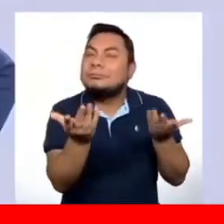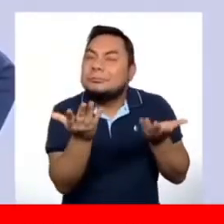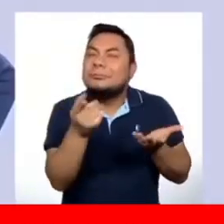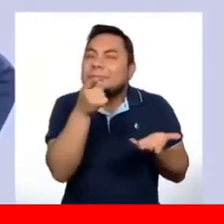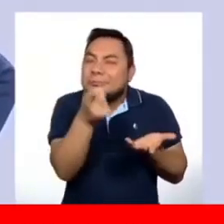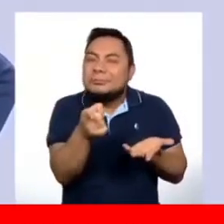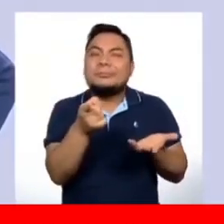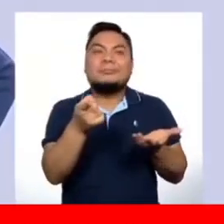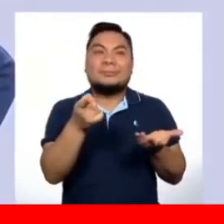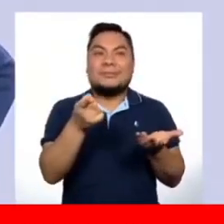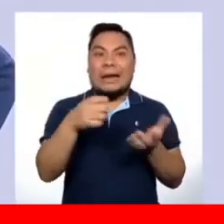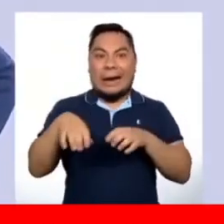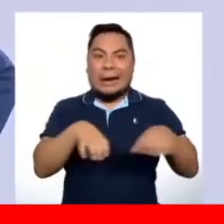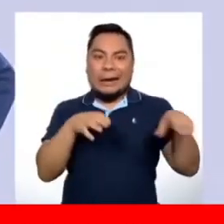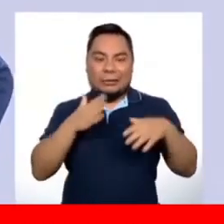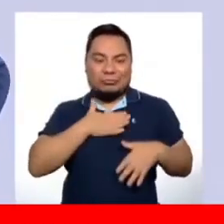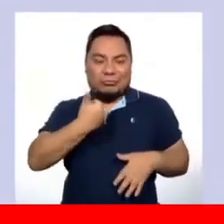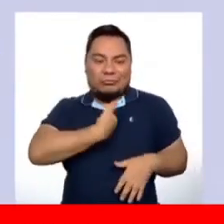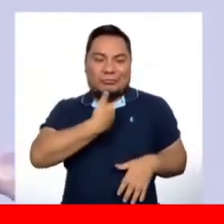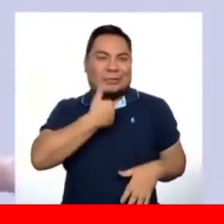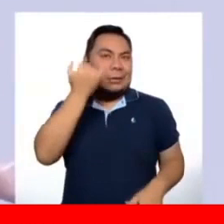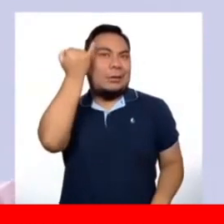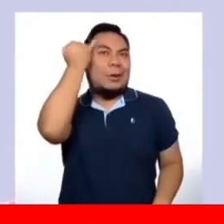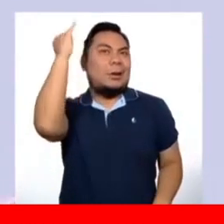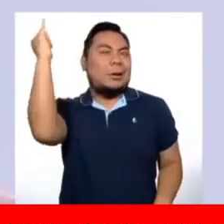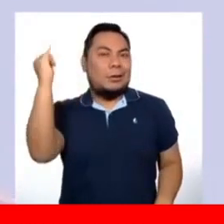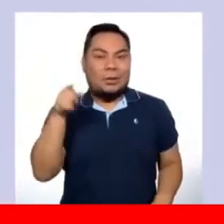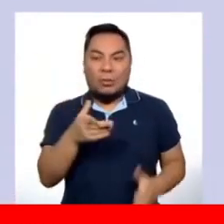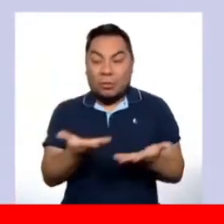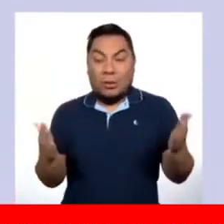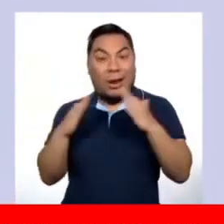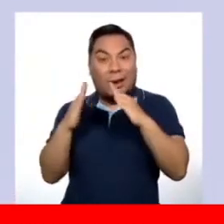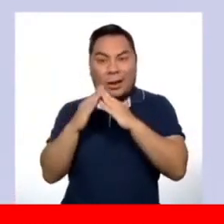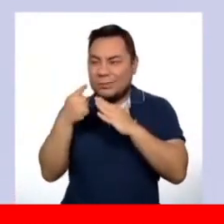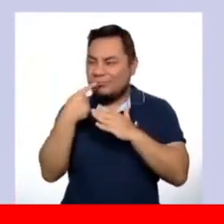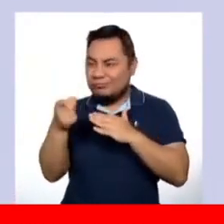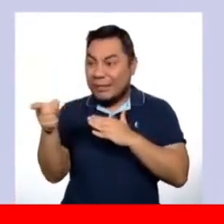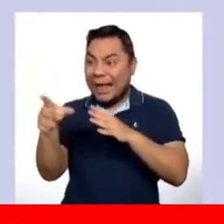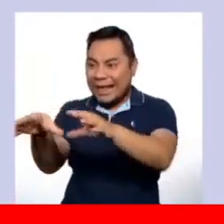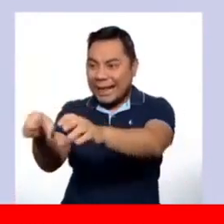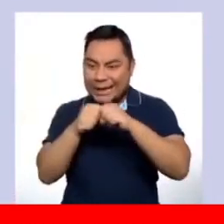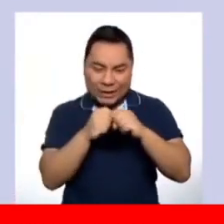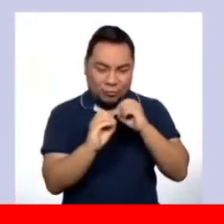hacemos nuestros propios instrumentos con materiales que tenemos en casa?